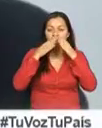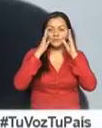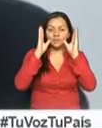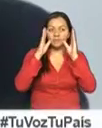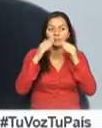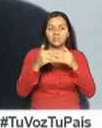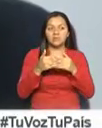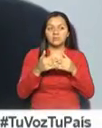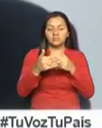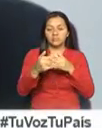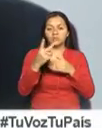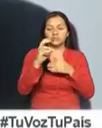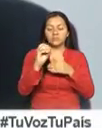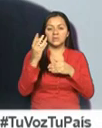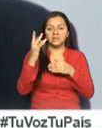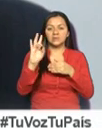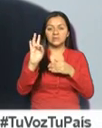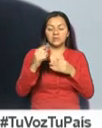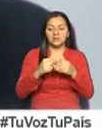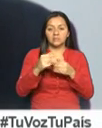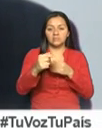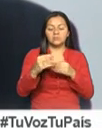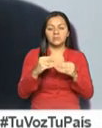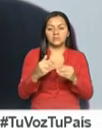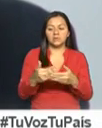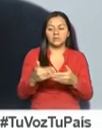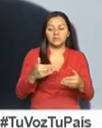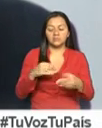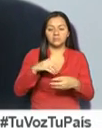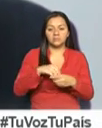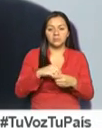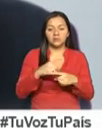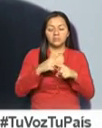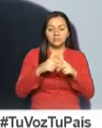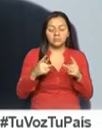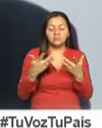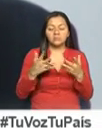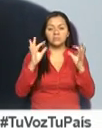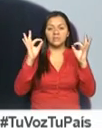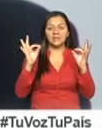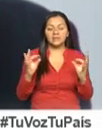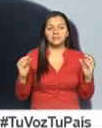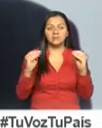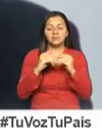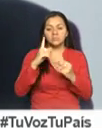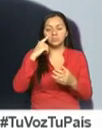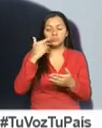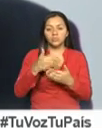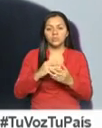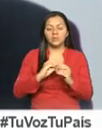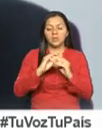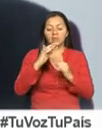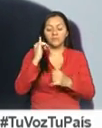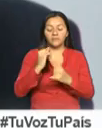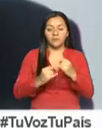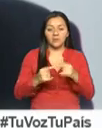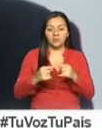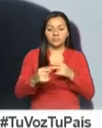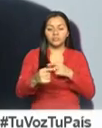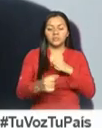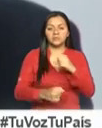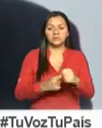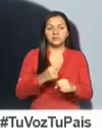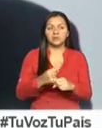meses del año 2017. Igual la de Citanizagua inicia las pruebas a finales de este año